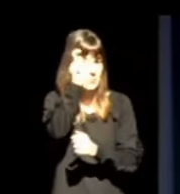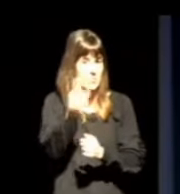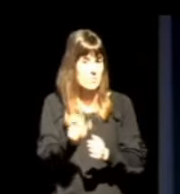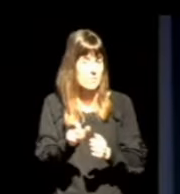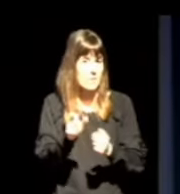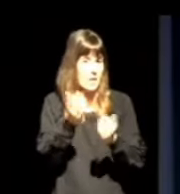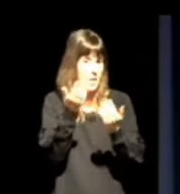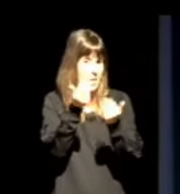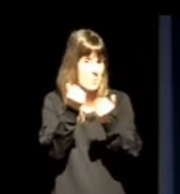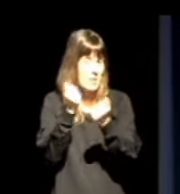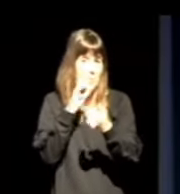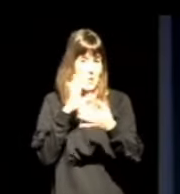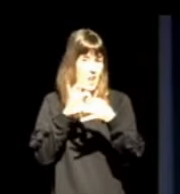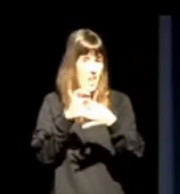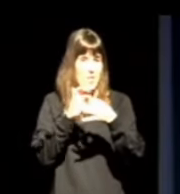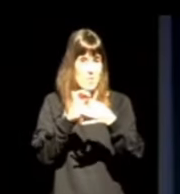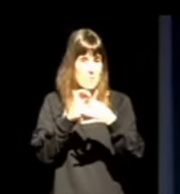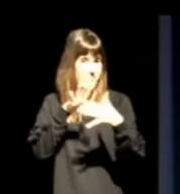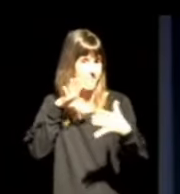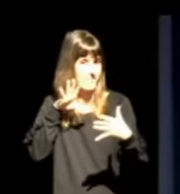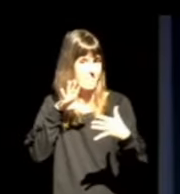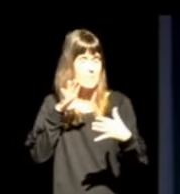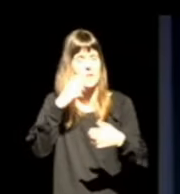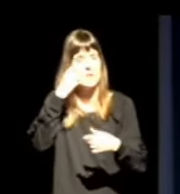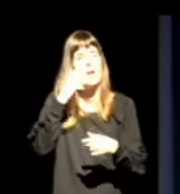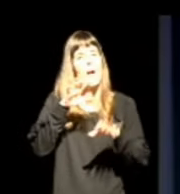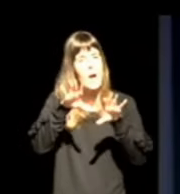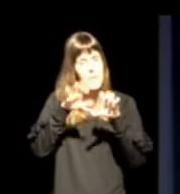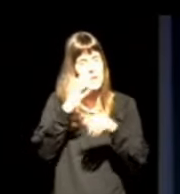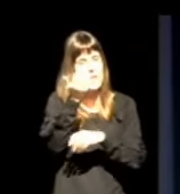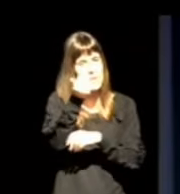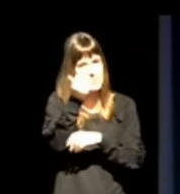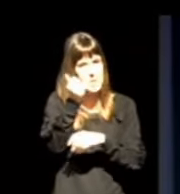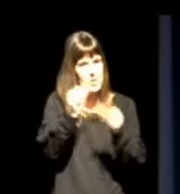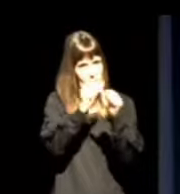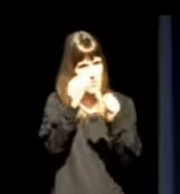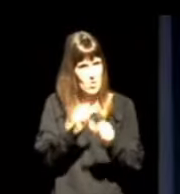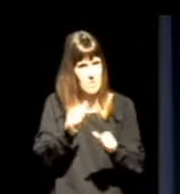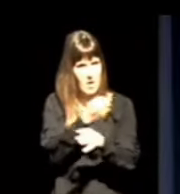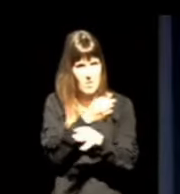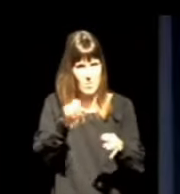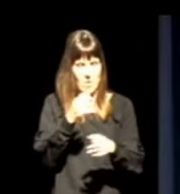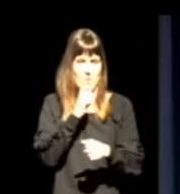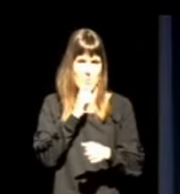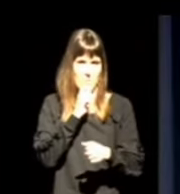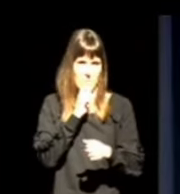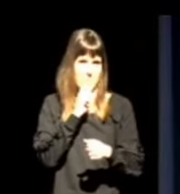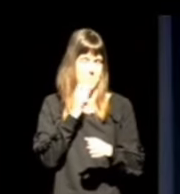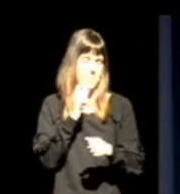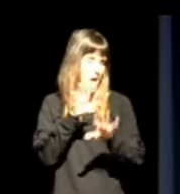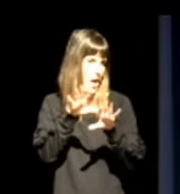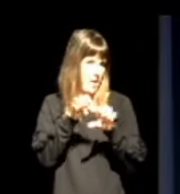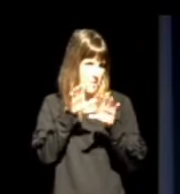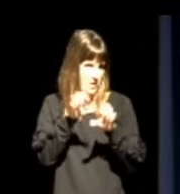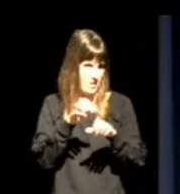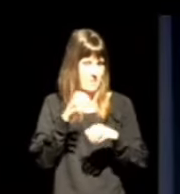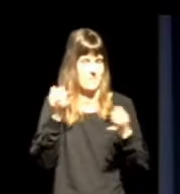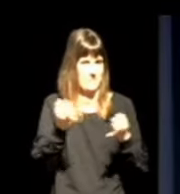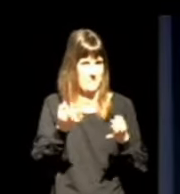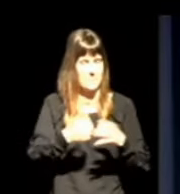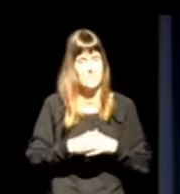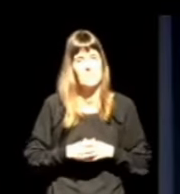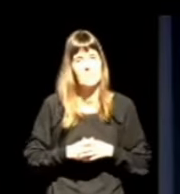la relación contigo ha acabado, pues saber despedirnos de la mejor manera posible sin violencia.